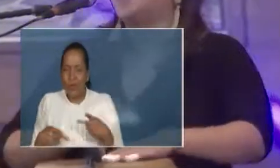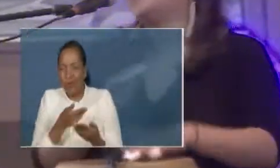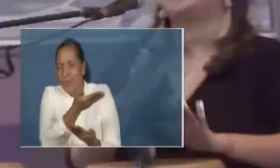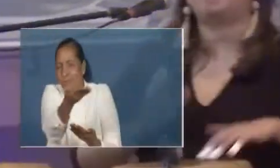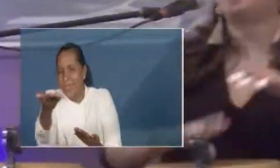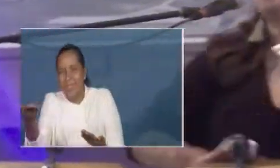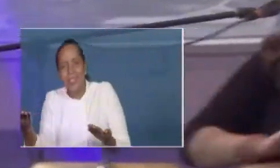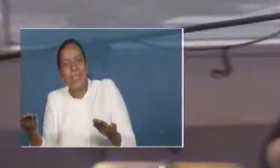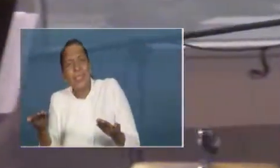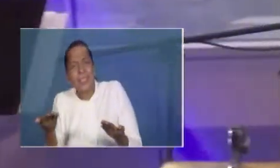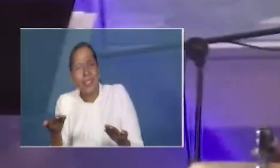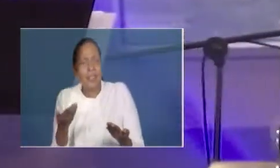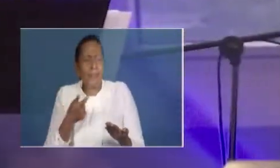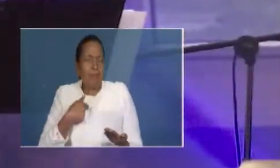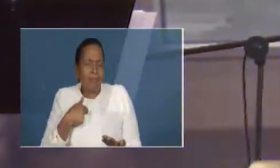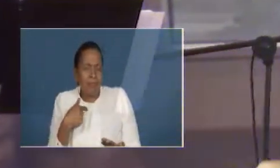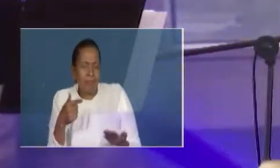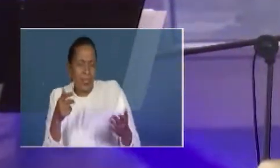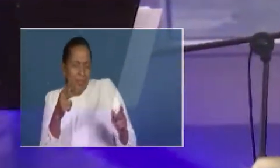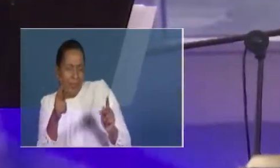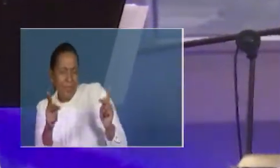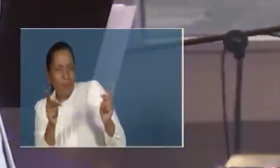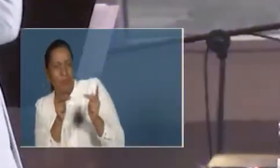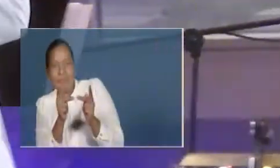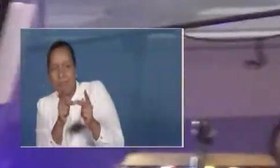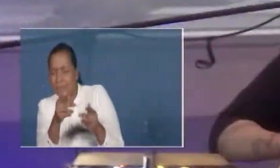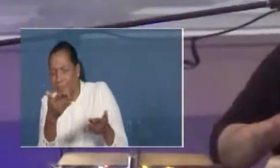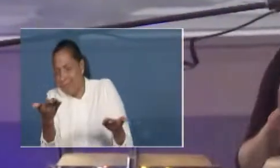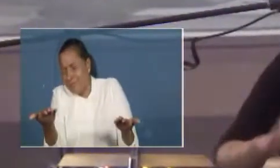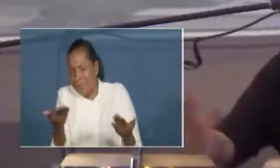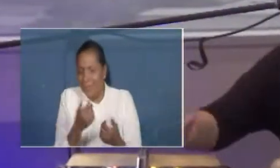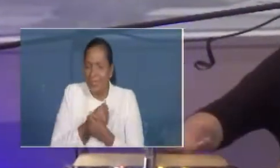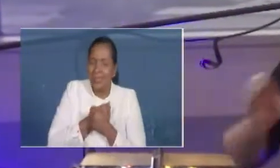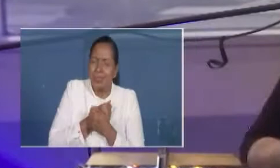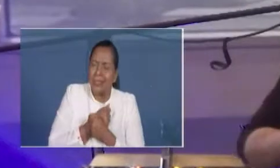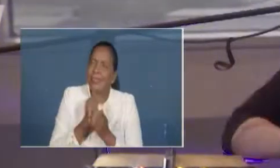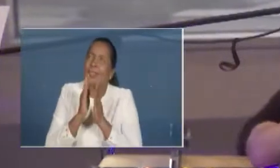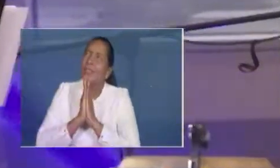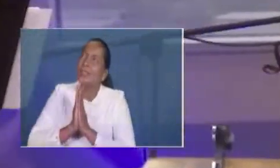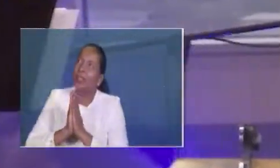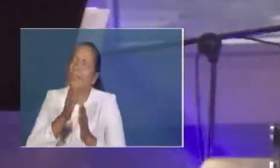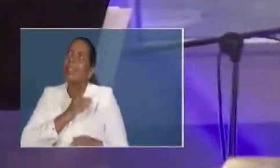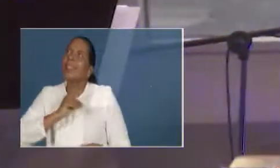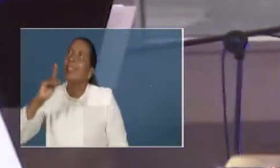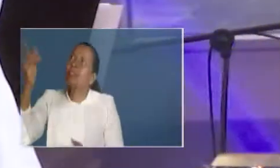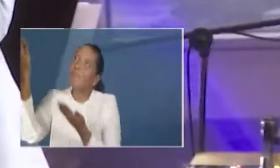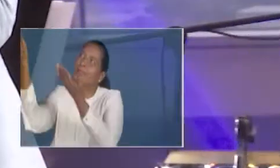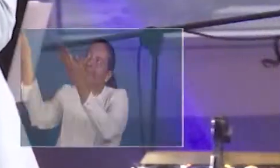Todo contigo, si eres la criatura perfecta, el regalo de Dios que tanto había pedido.